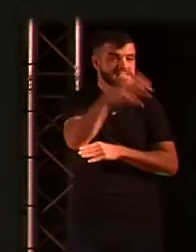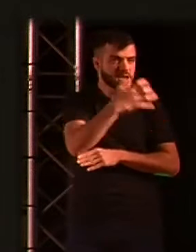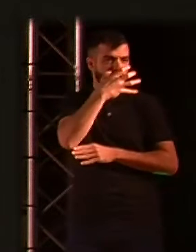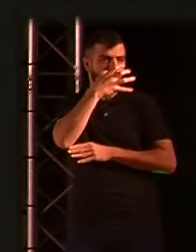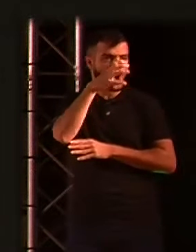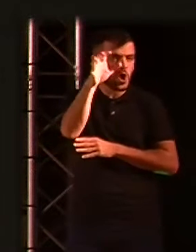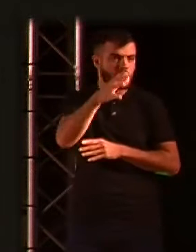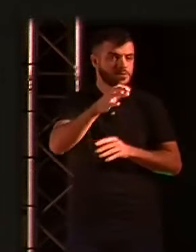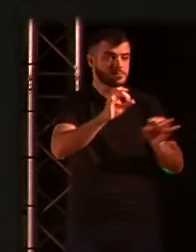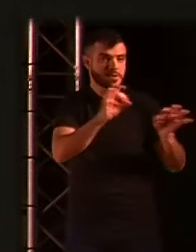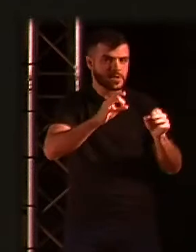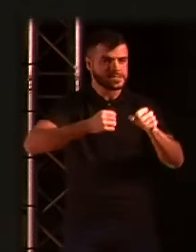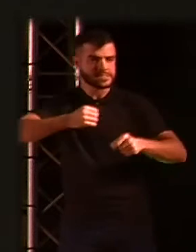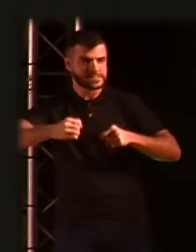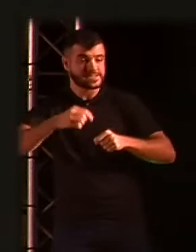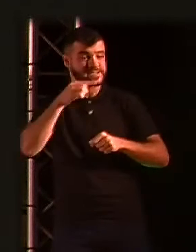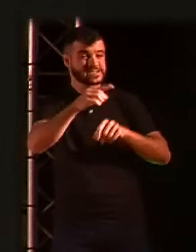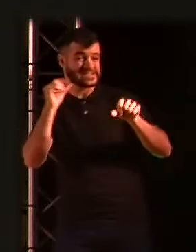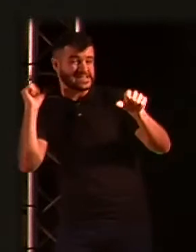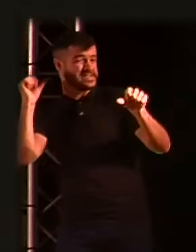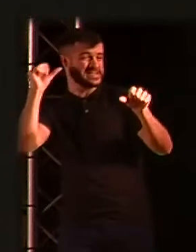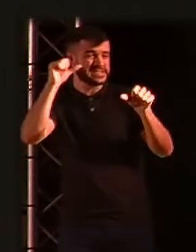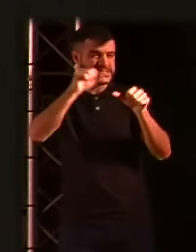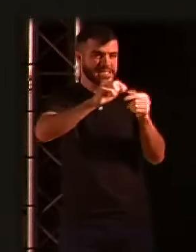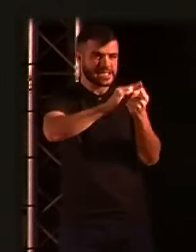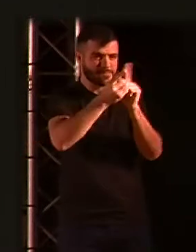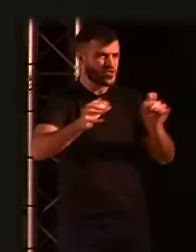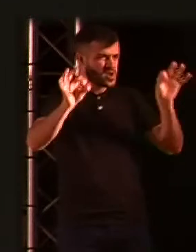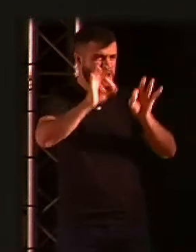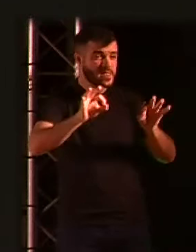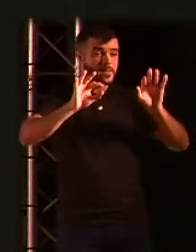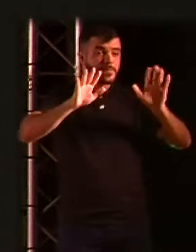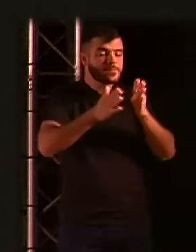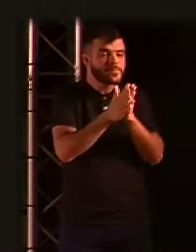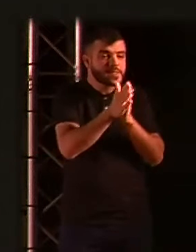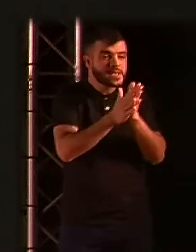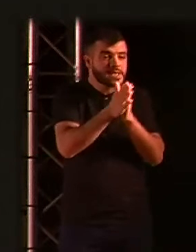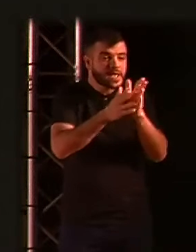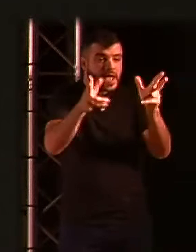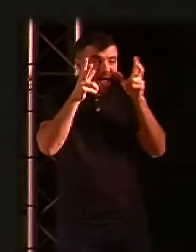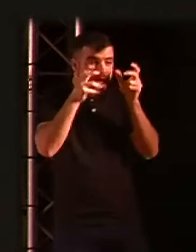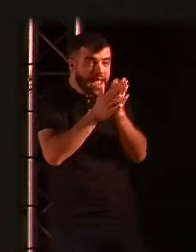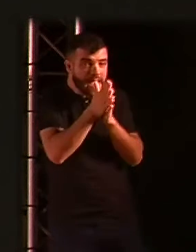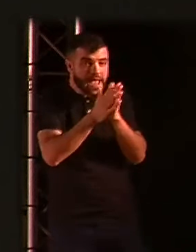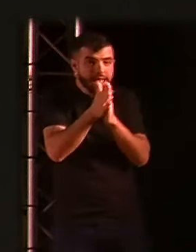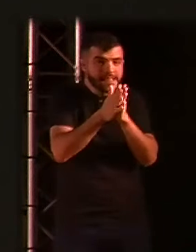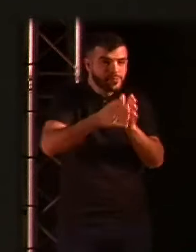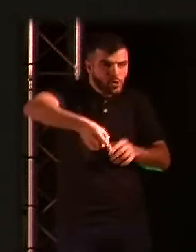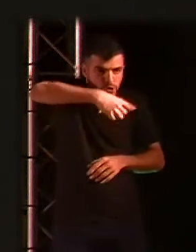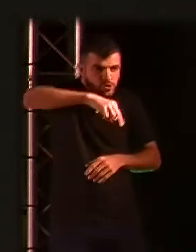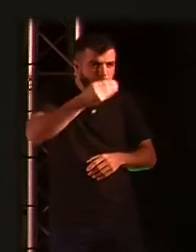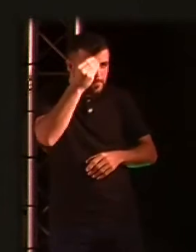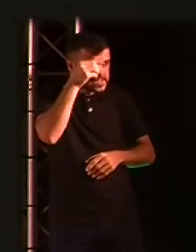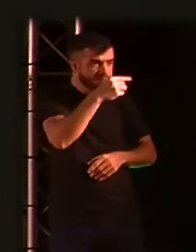defensa no ha cambiado desde nuestros ancestros. Lo que sí ha cambiado han sido los estímulos que nosotros pensamos que son una